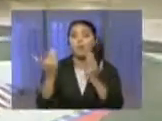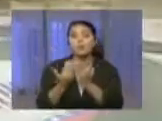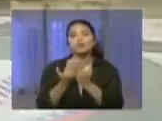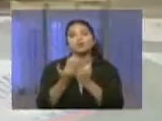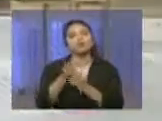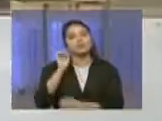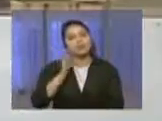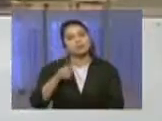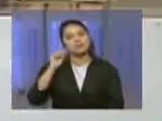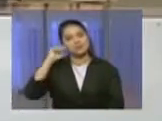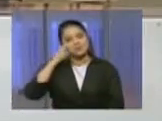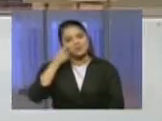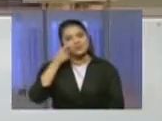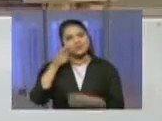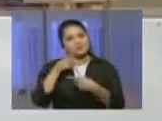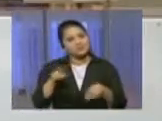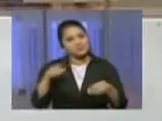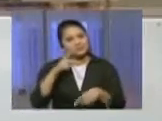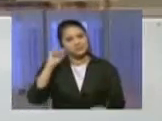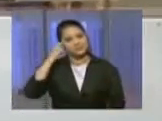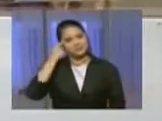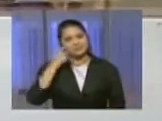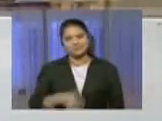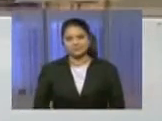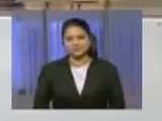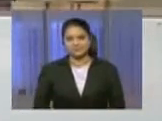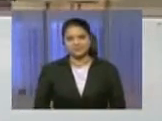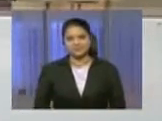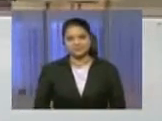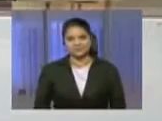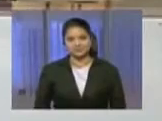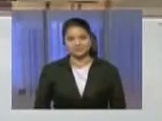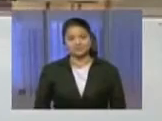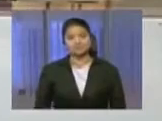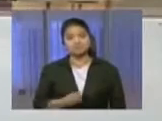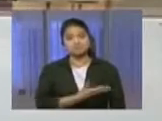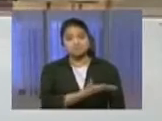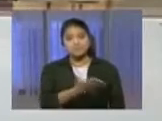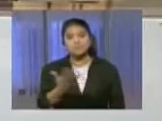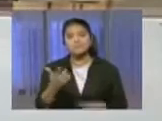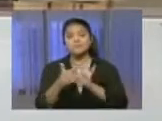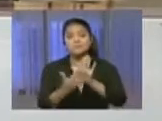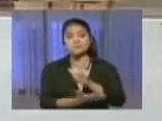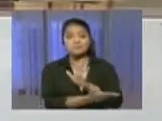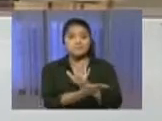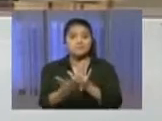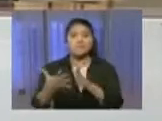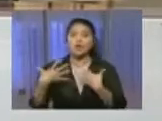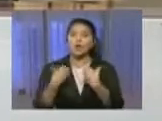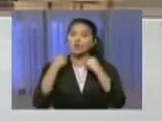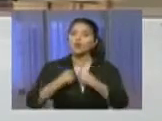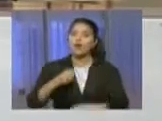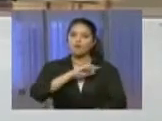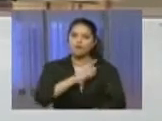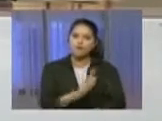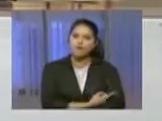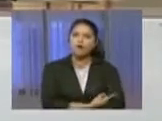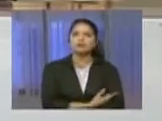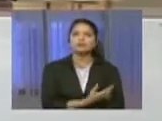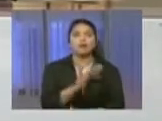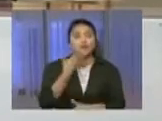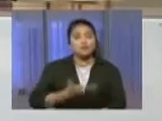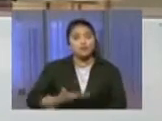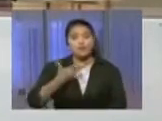conmemorarlo no y a elevarlo por la fuerza que ha significado y